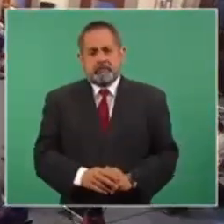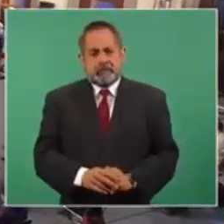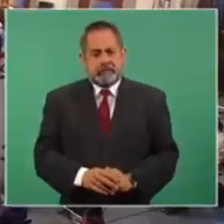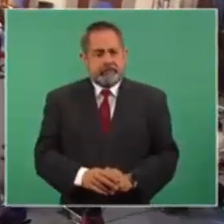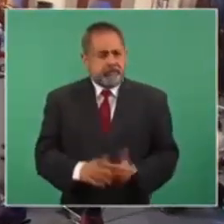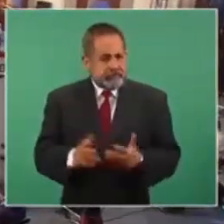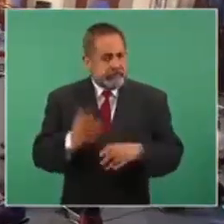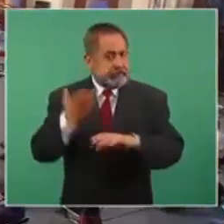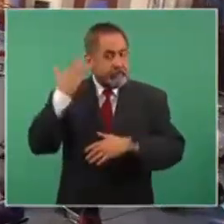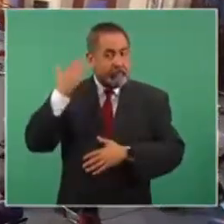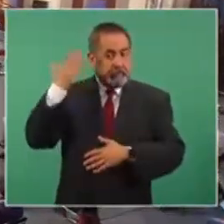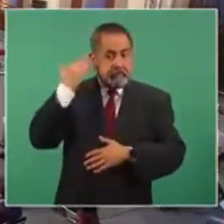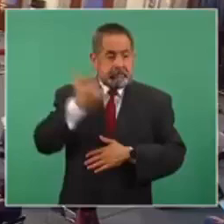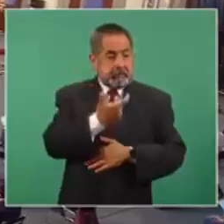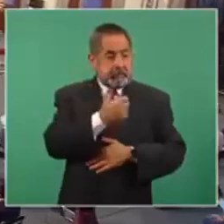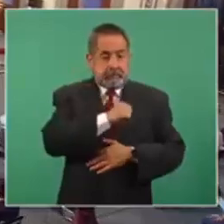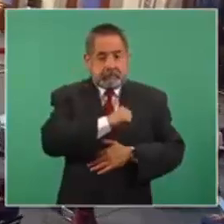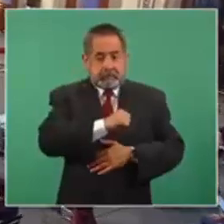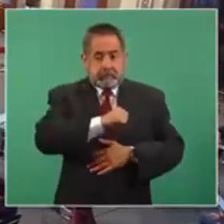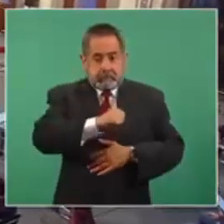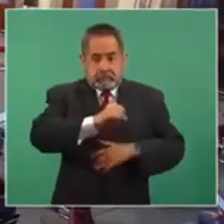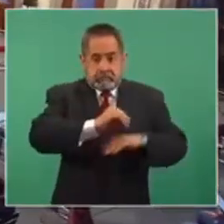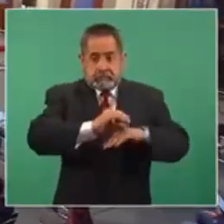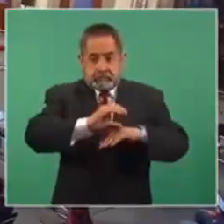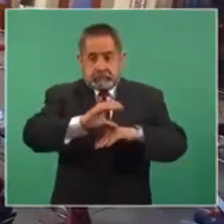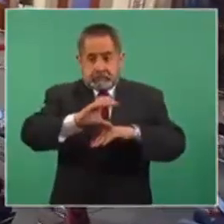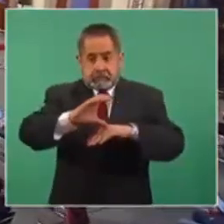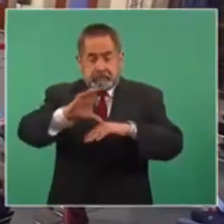¿Por qué aumentaba el precio de la luz?